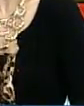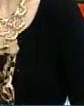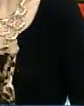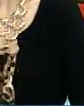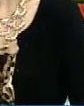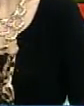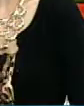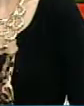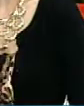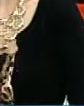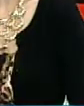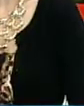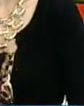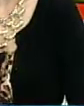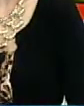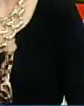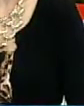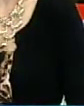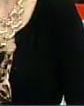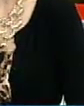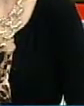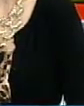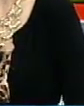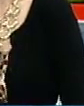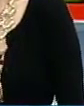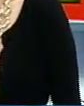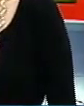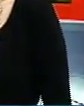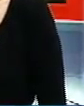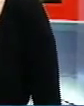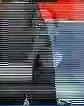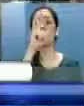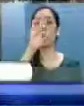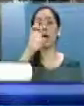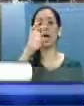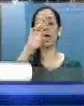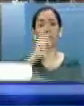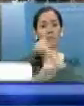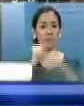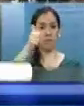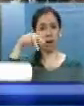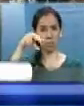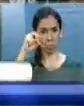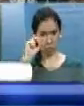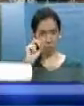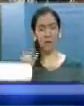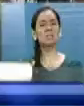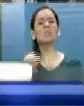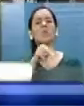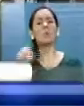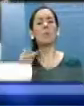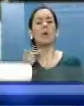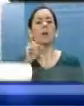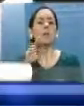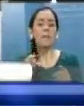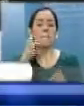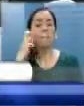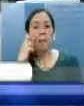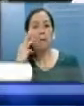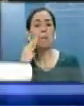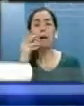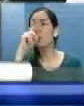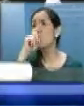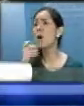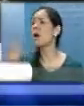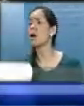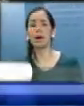viudas, fue creado el Día del Huérfano. Enterémonos de más detalles. En dicha actividad se presentó un concierto con la participación de artistas